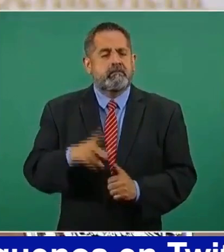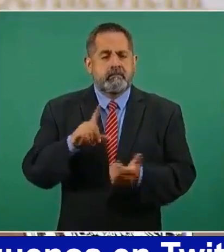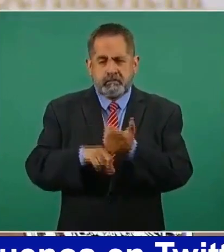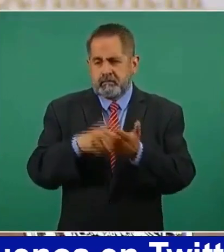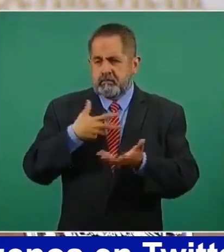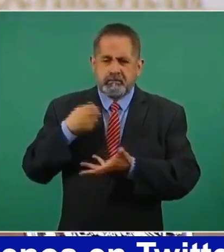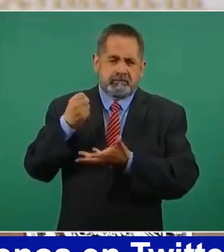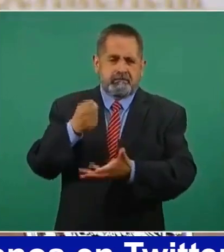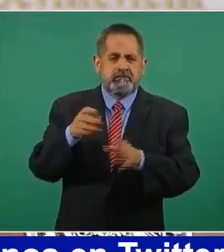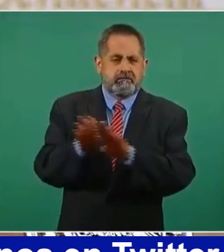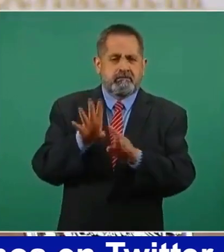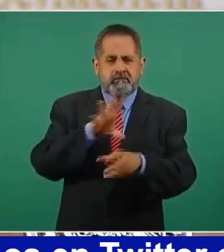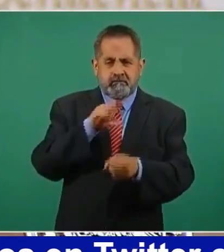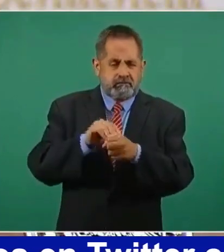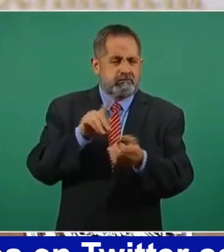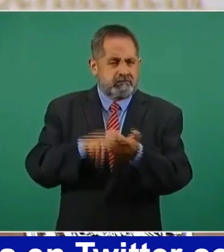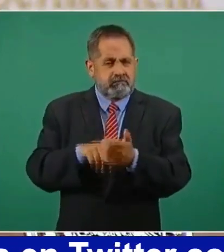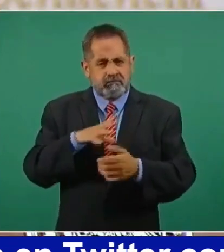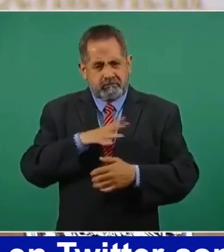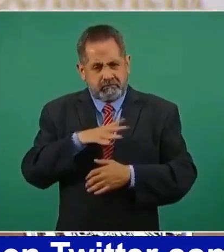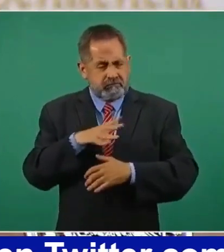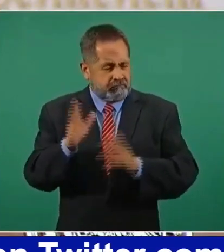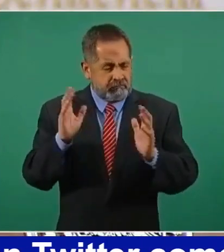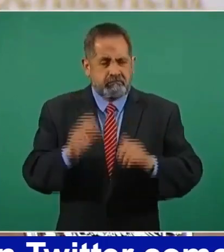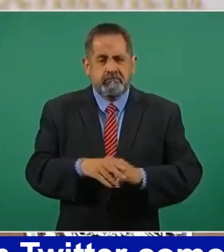Tenemos presupuesto